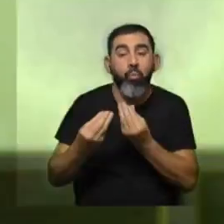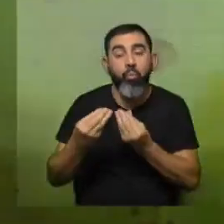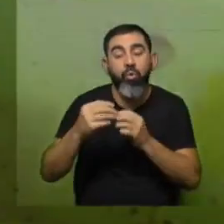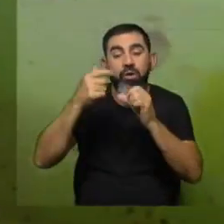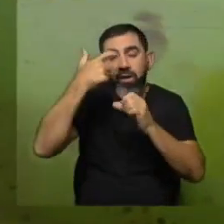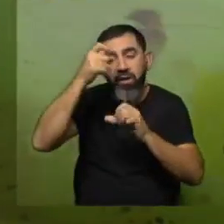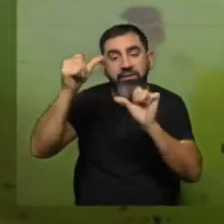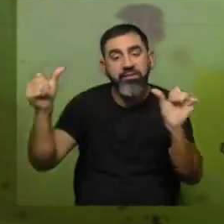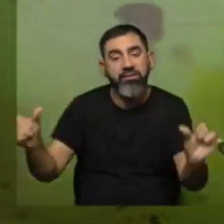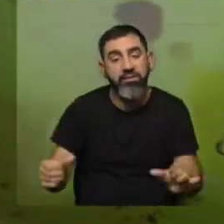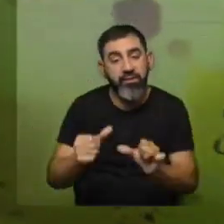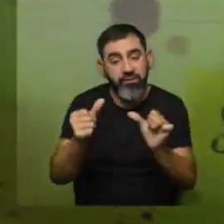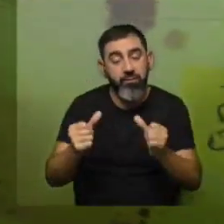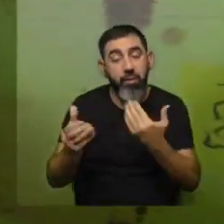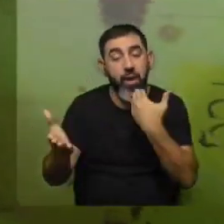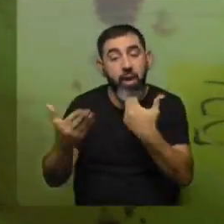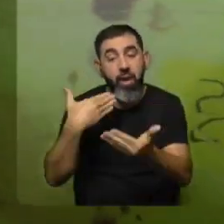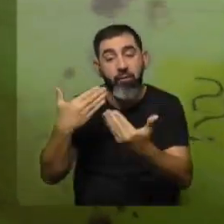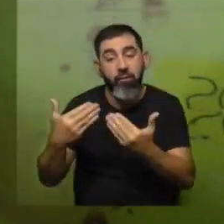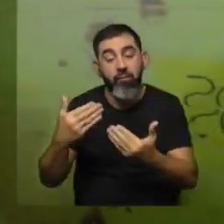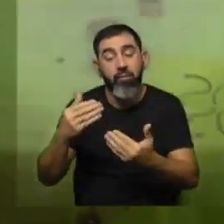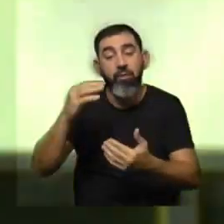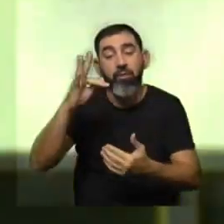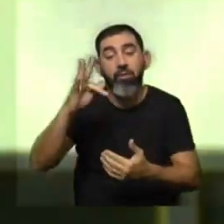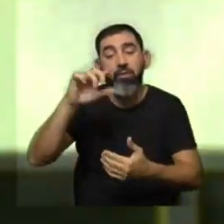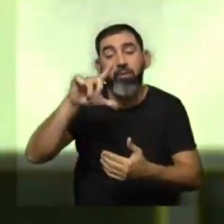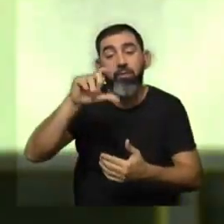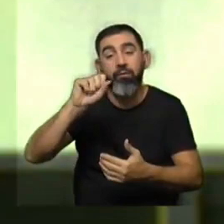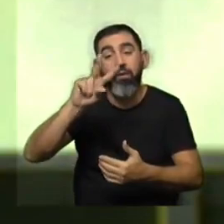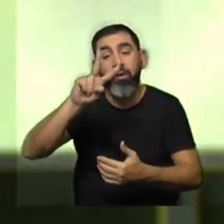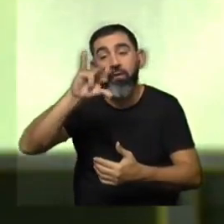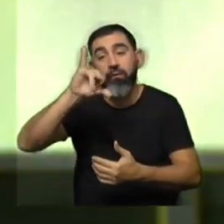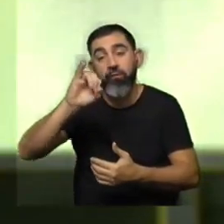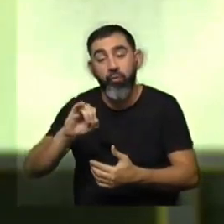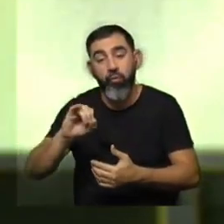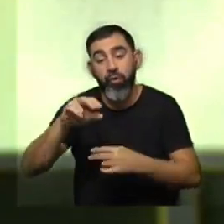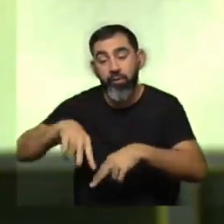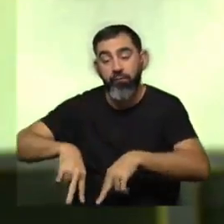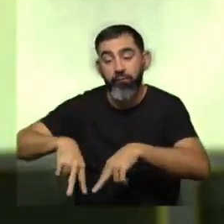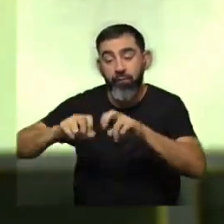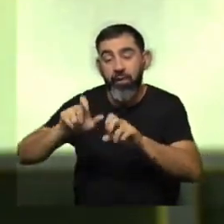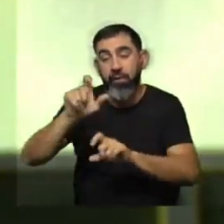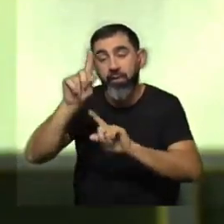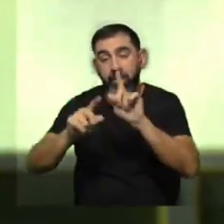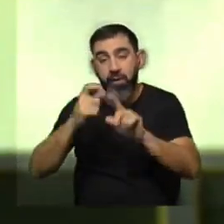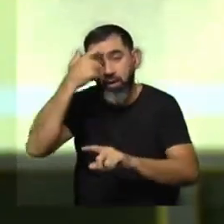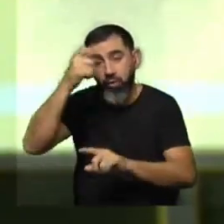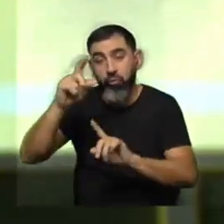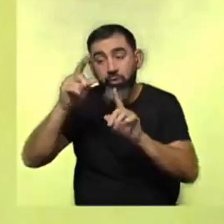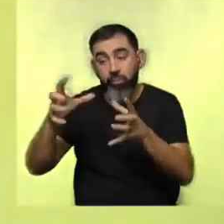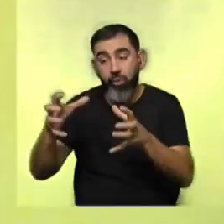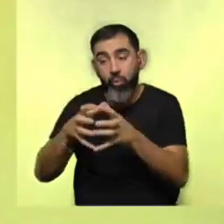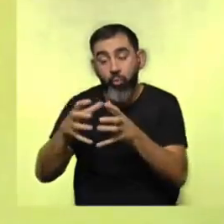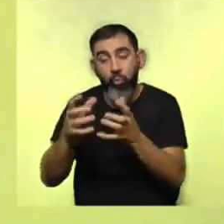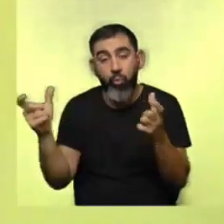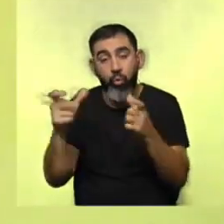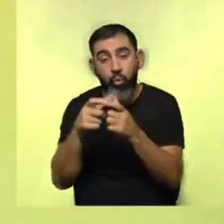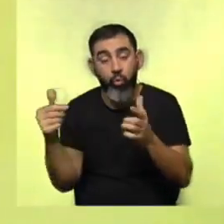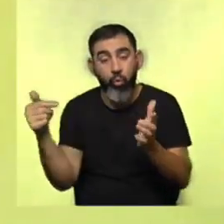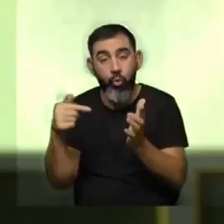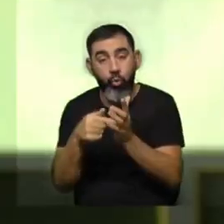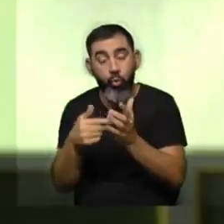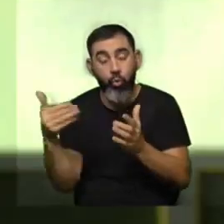ciencia. Para eso hablamos con Flavio Solesi, que es investigador de la Facultad de Ciencias e integrante de este comité, que nos